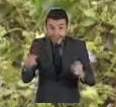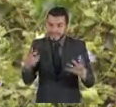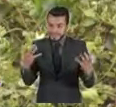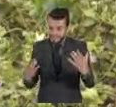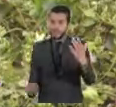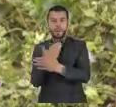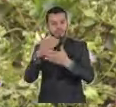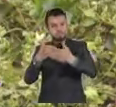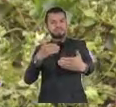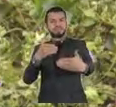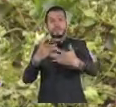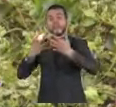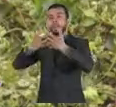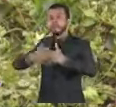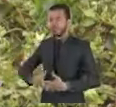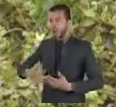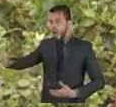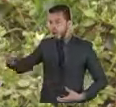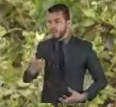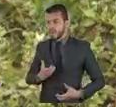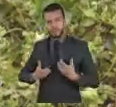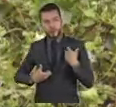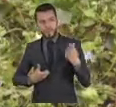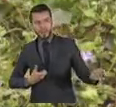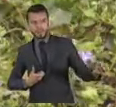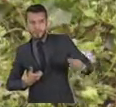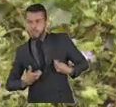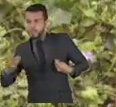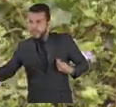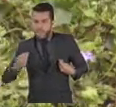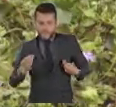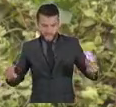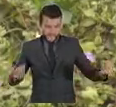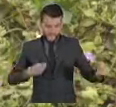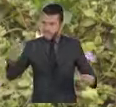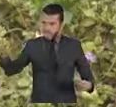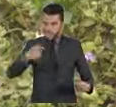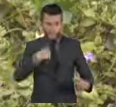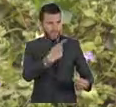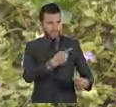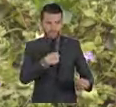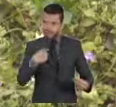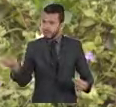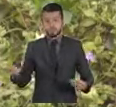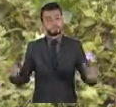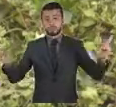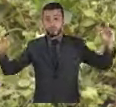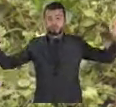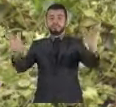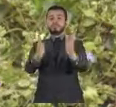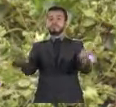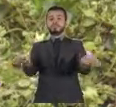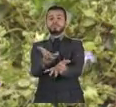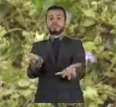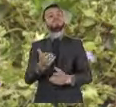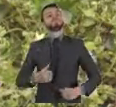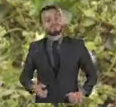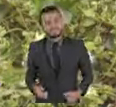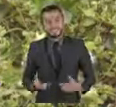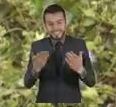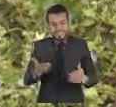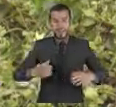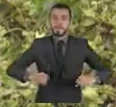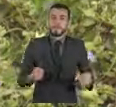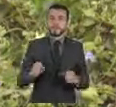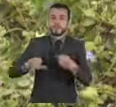organizamos el sistema de producción y abastecimiento. Y por eso le vamos a encargar a la región metropolitana de Bogotá y